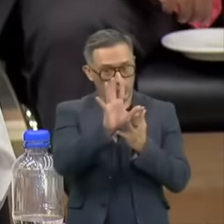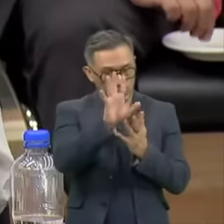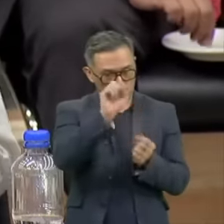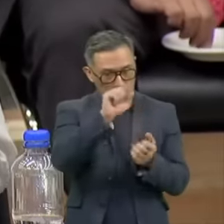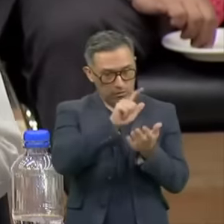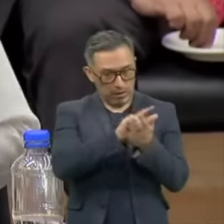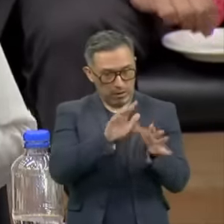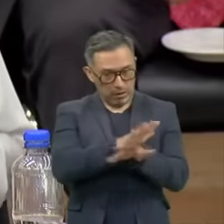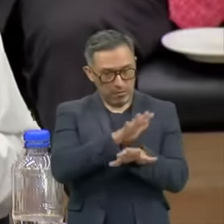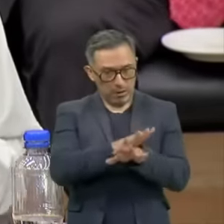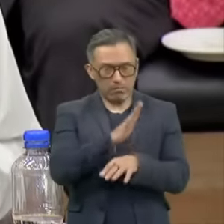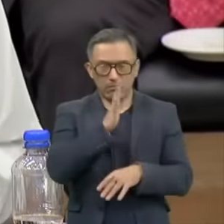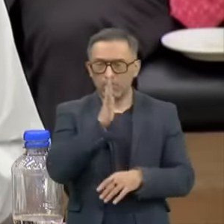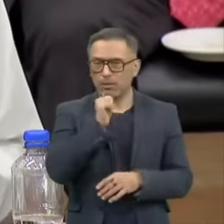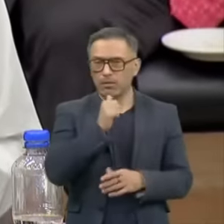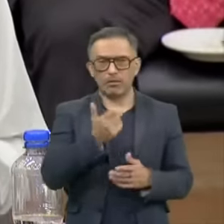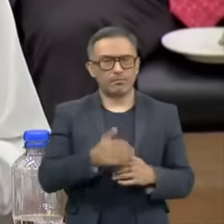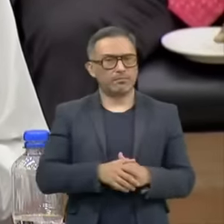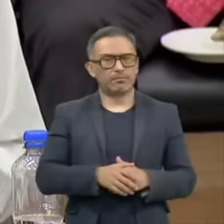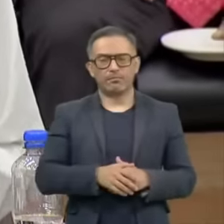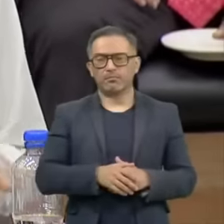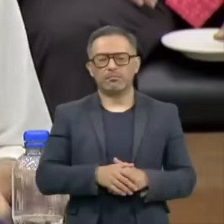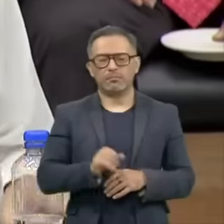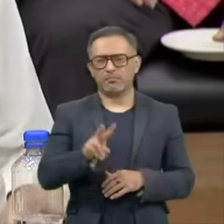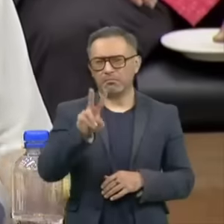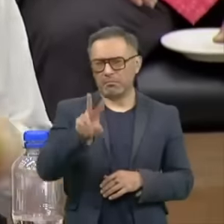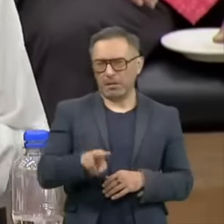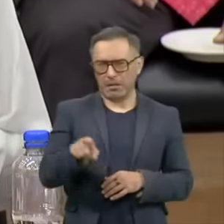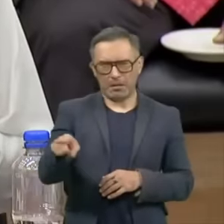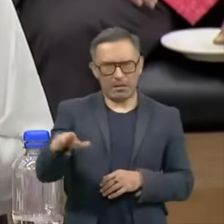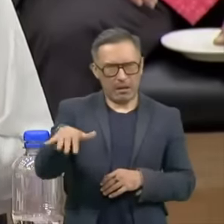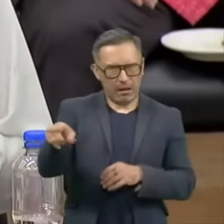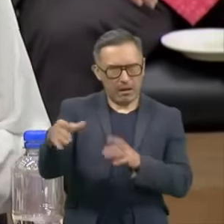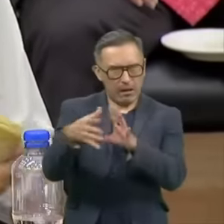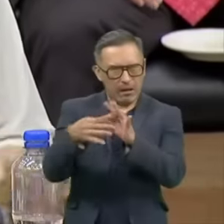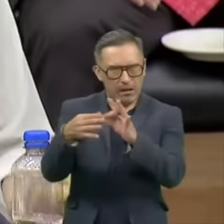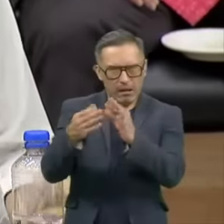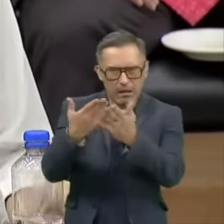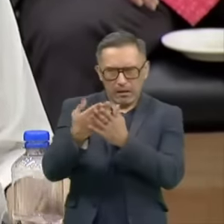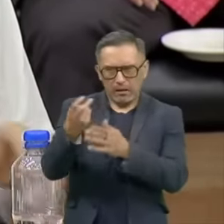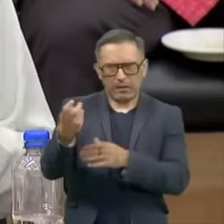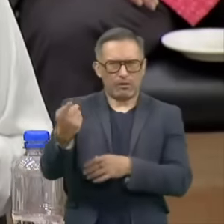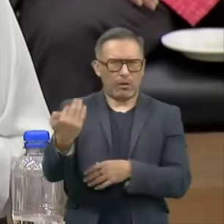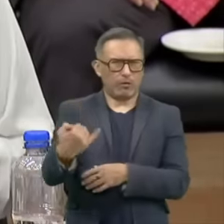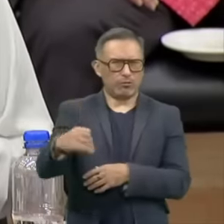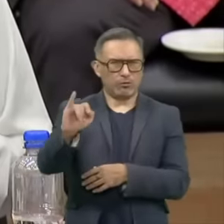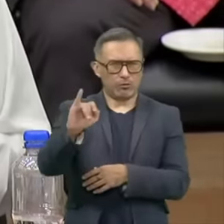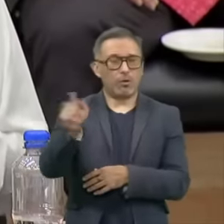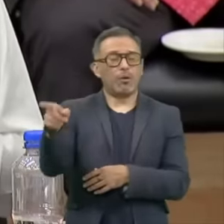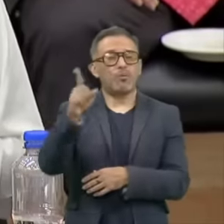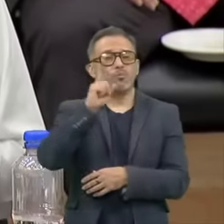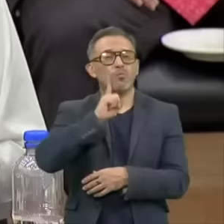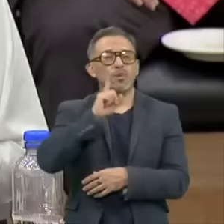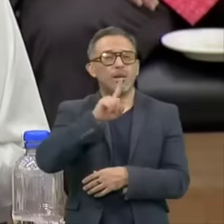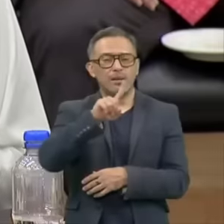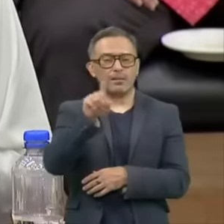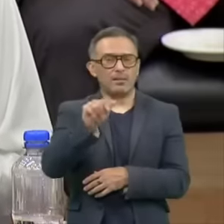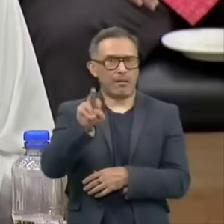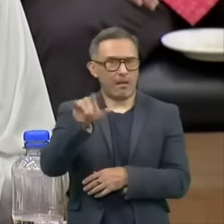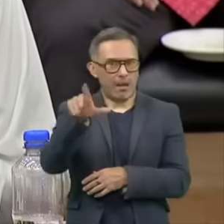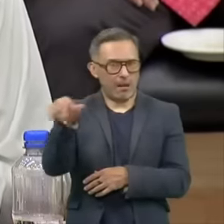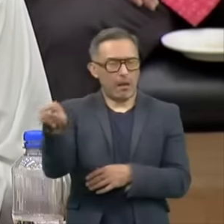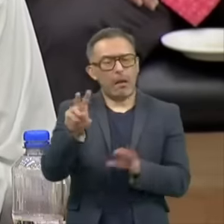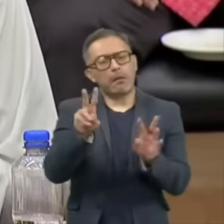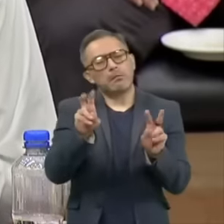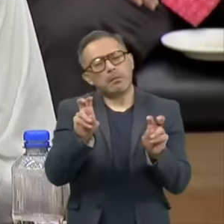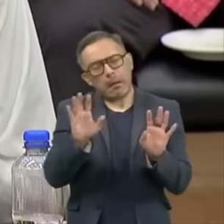constitucional. O sea, es verdaderamente absurdo lo que aquí están planteando. La consejera Zavala por lo menos renunció al tema de que